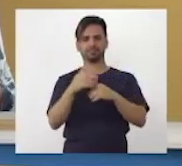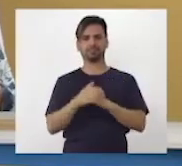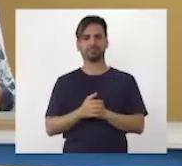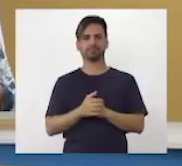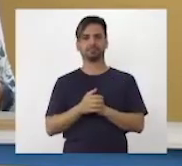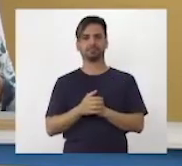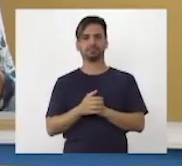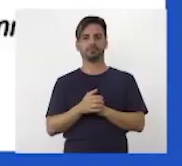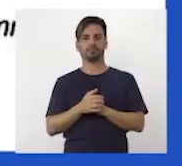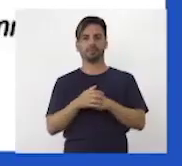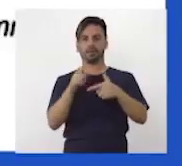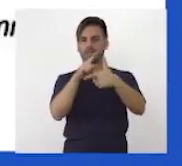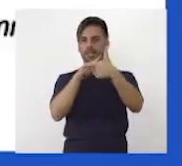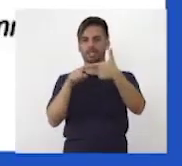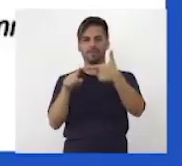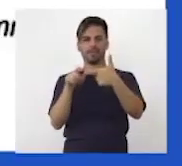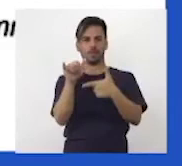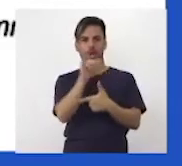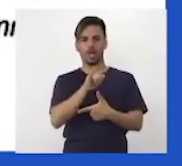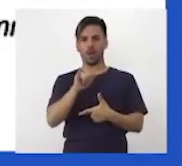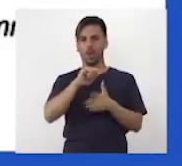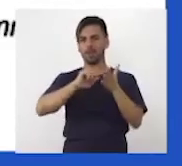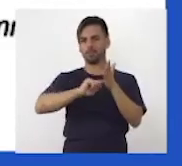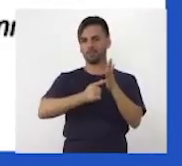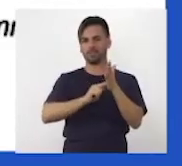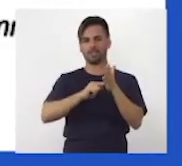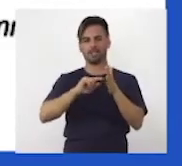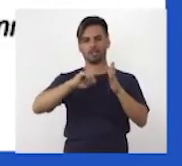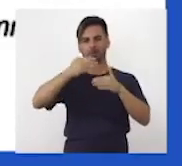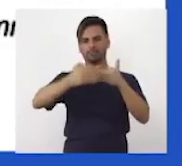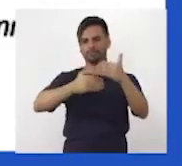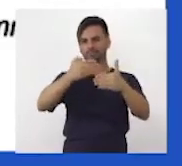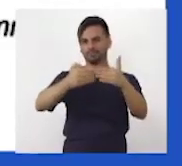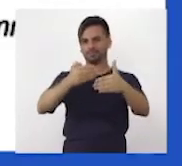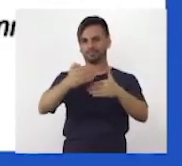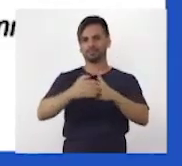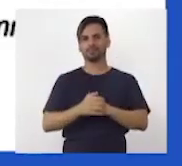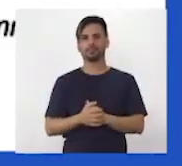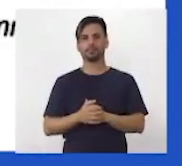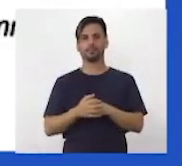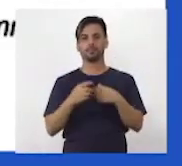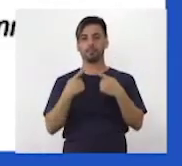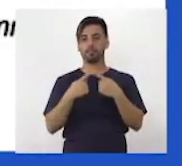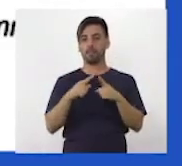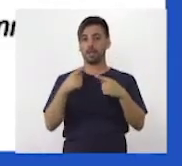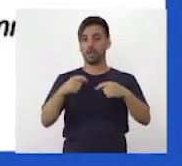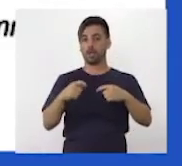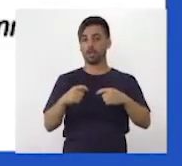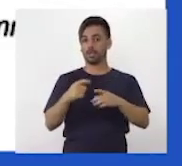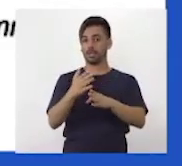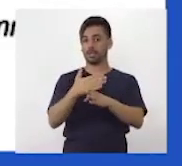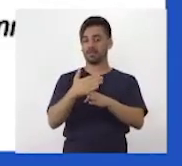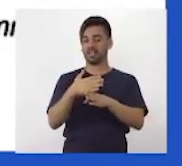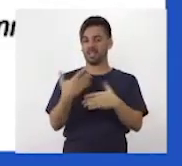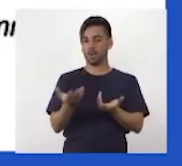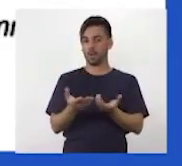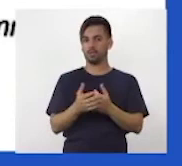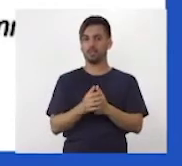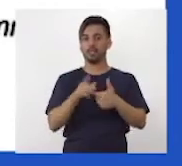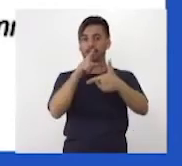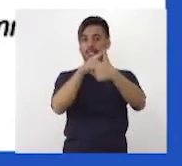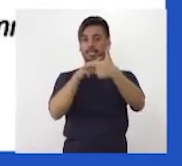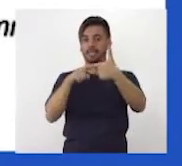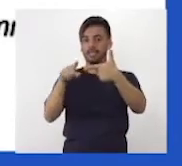en cuenta que tienes que dividir los coeficientes y aplicar también el cociente